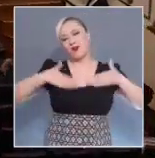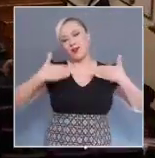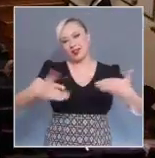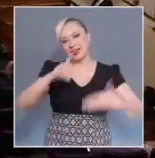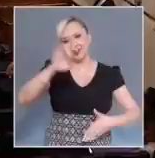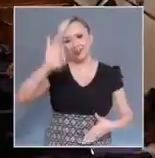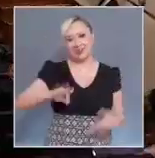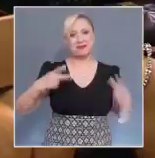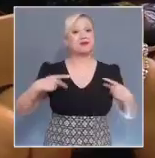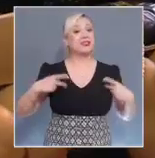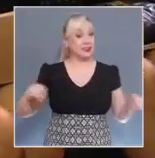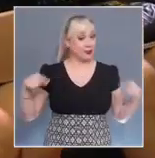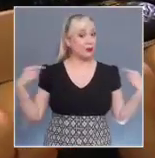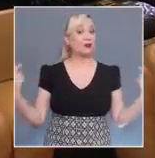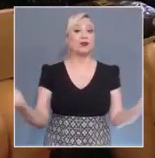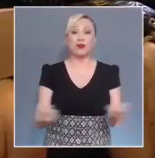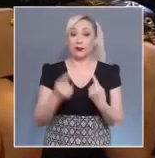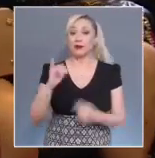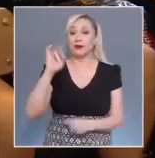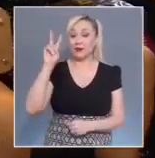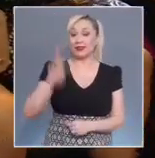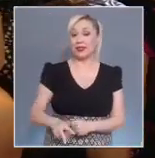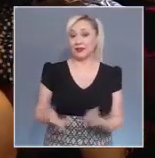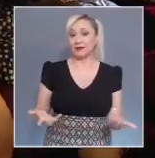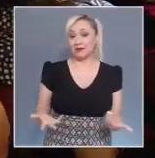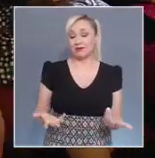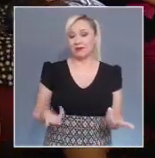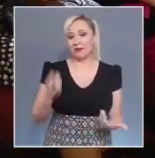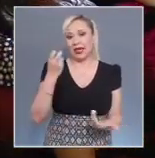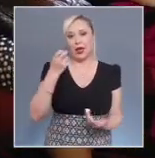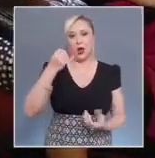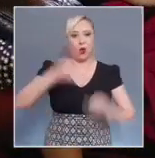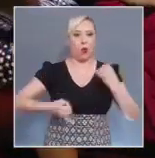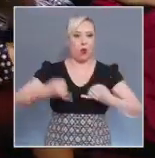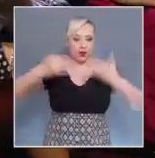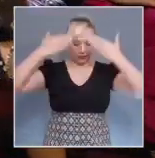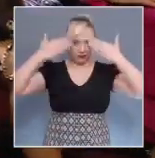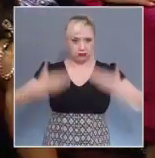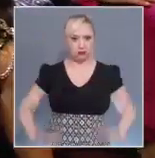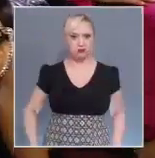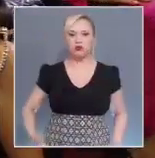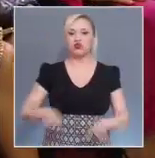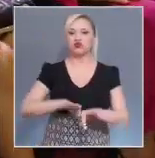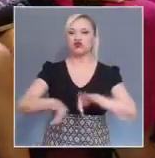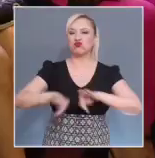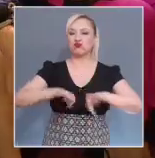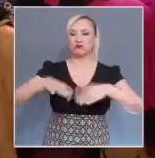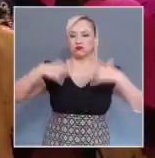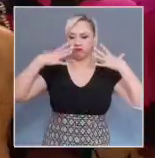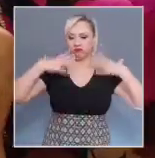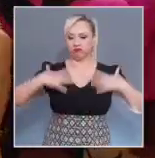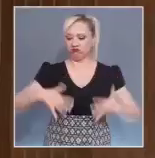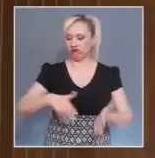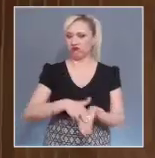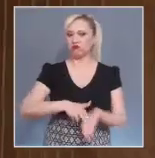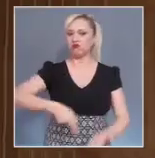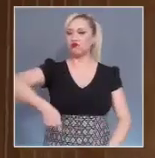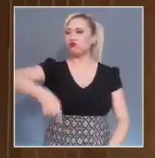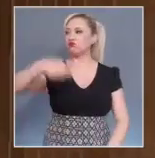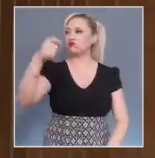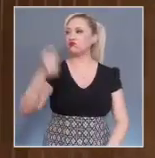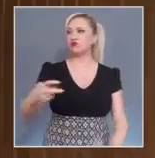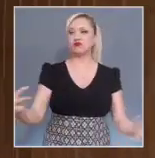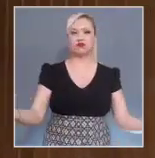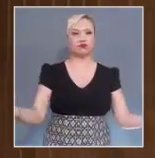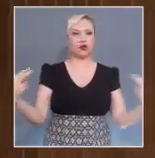e imparcial honra y legitima la investidura y la función jurisdiccional ante sus pares y ante la sociedad. Así